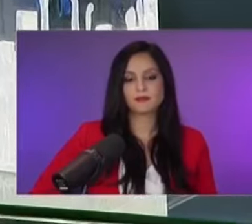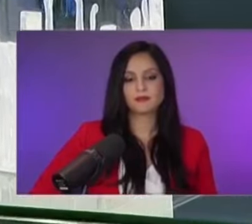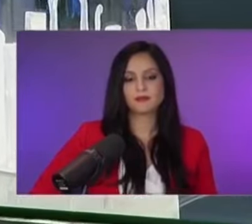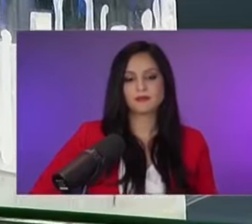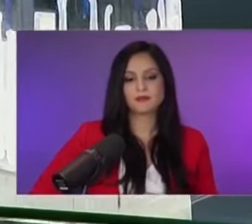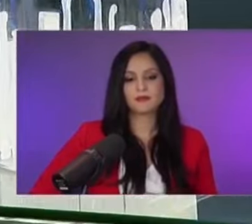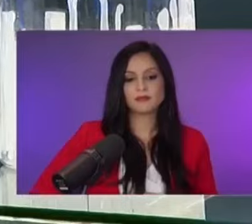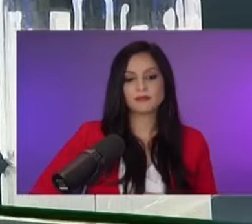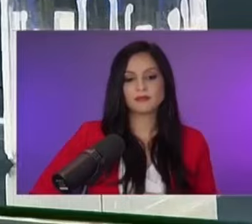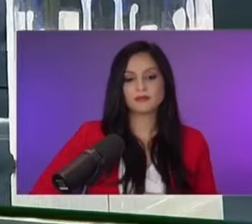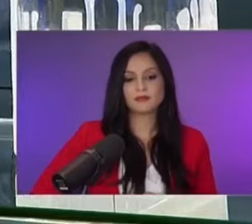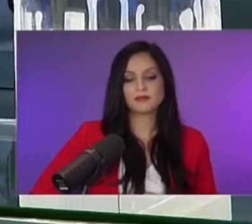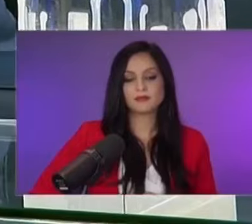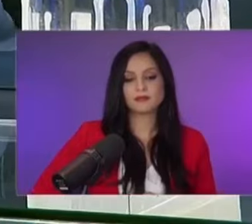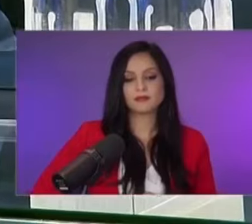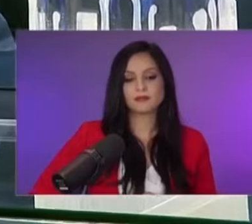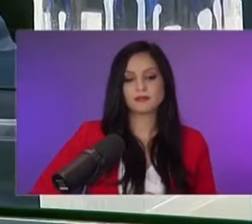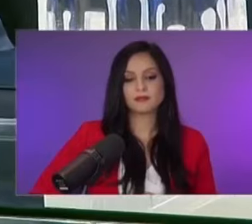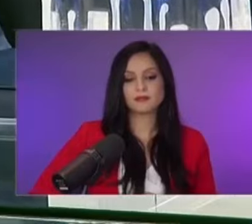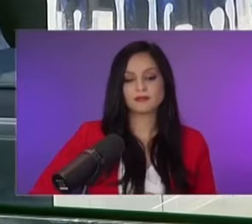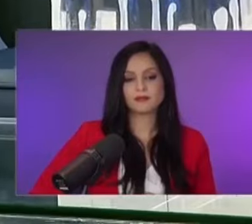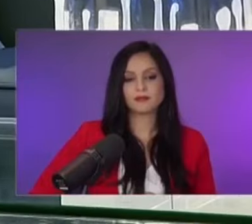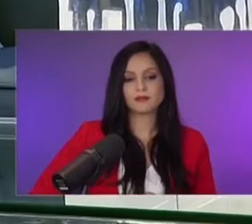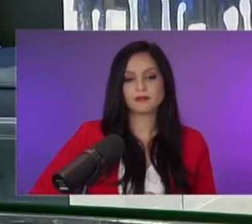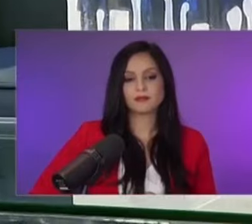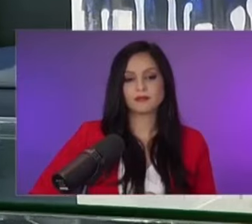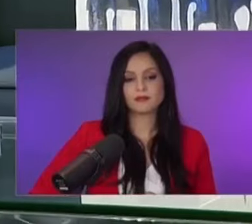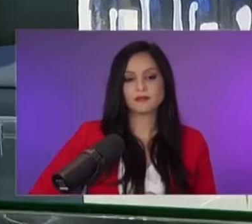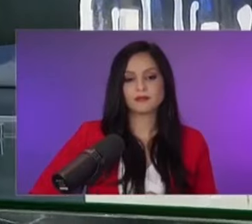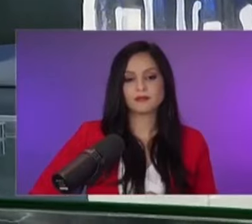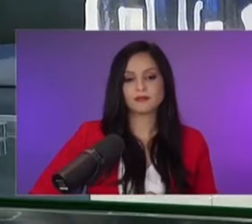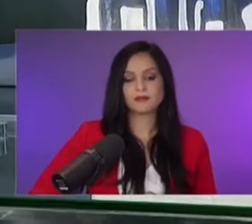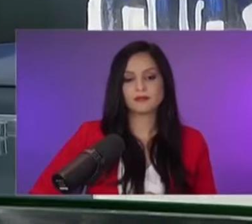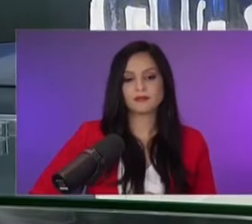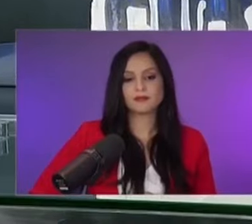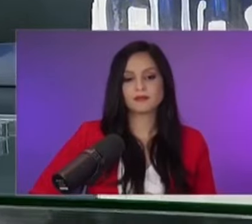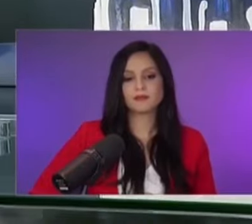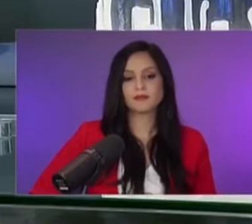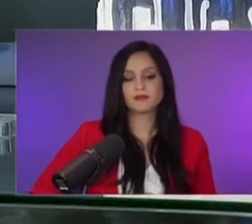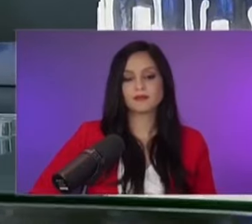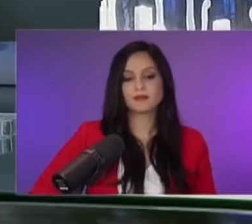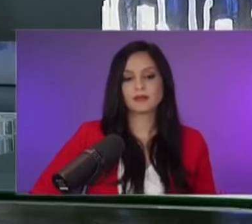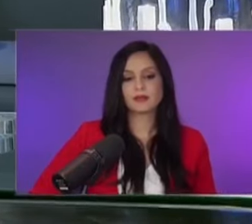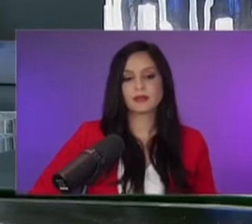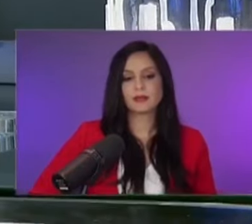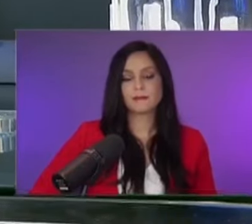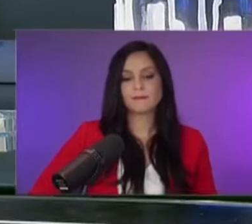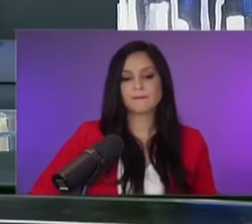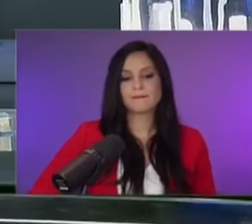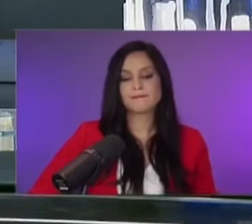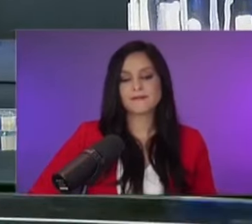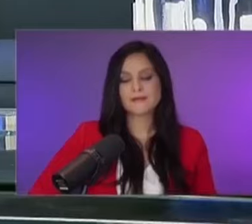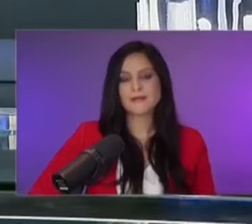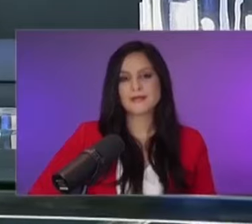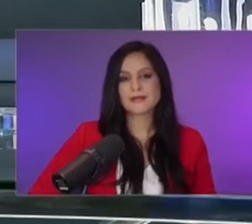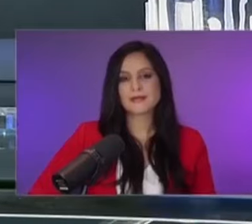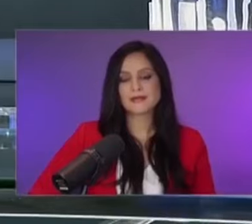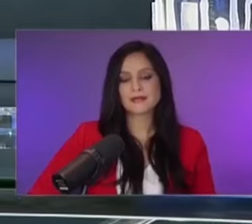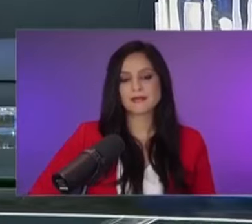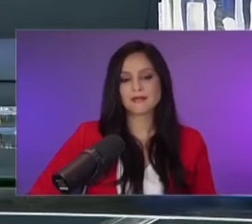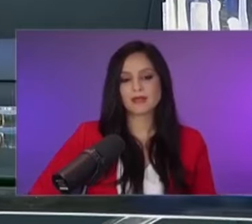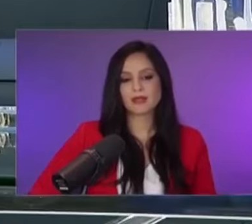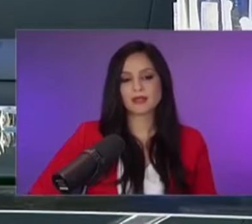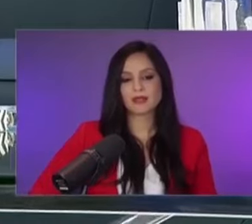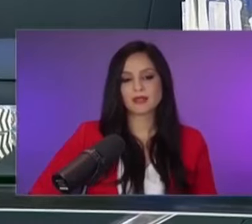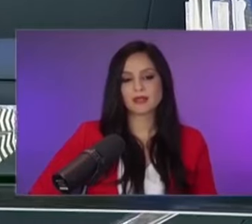superficial no de capas intermedias y de capas profundas y es ahí donde tiene que venir ahora el trabajo de exploración del gobierno